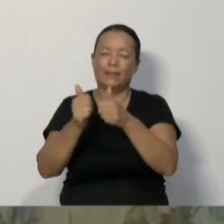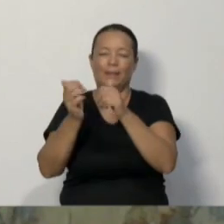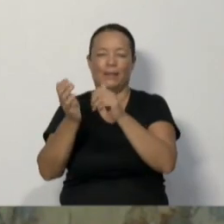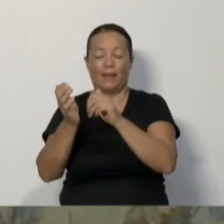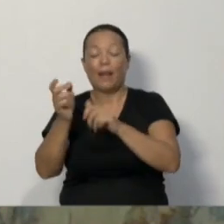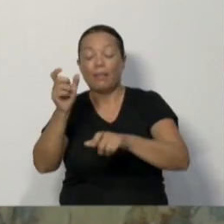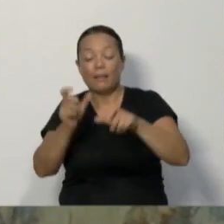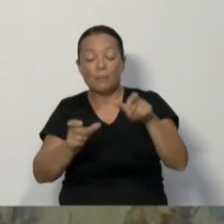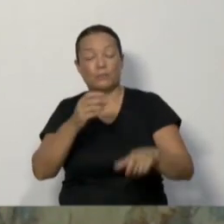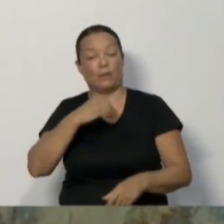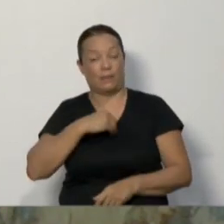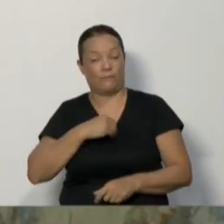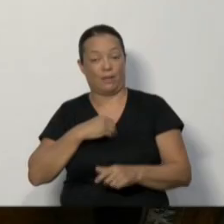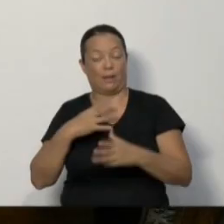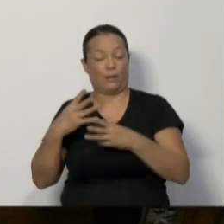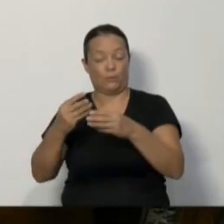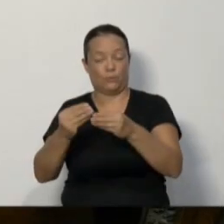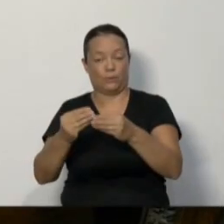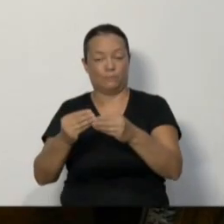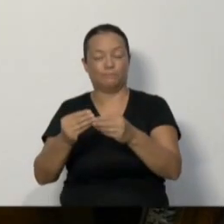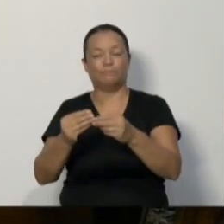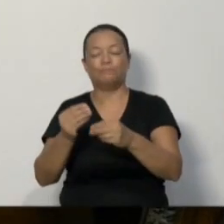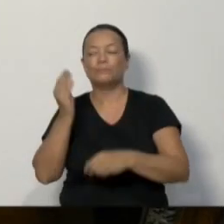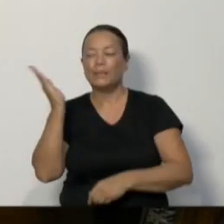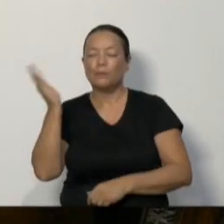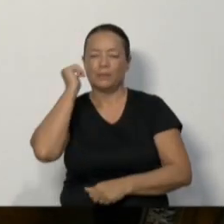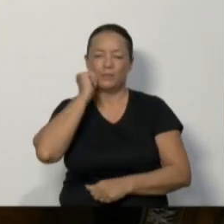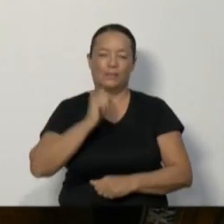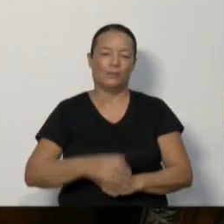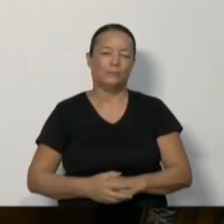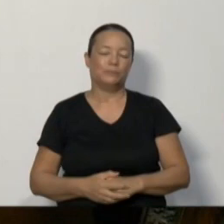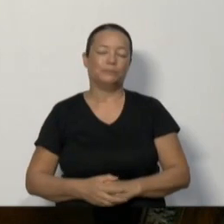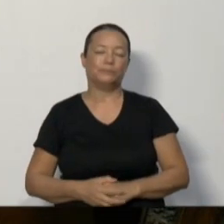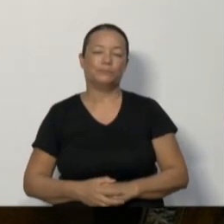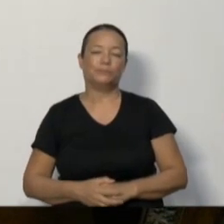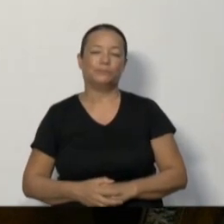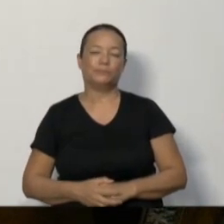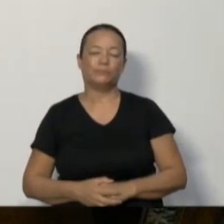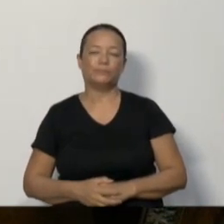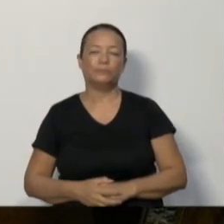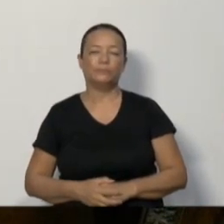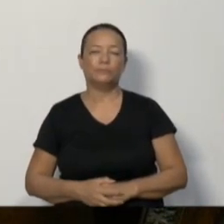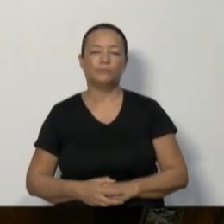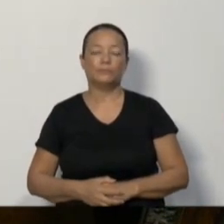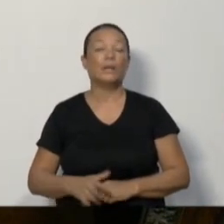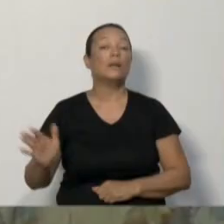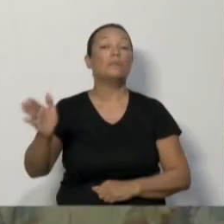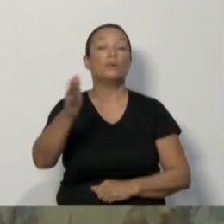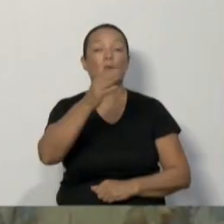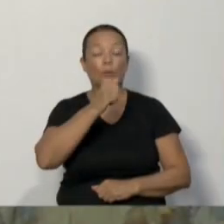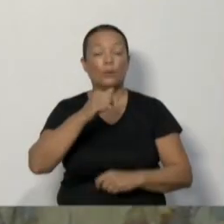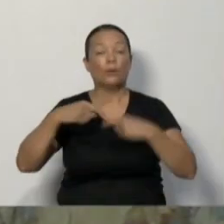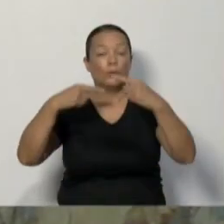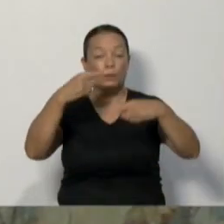de los cristianos, oremos. Escucha, Señor, nuestra oración. Por todos los